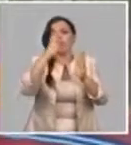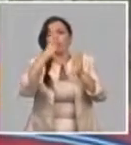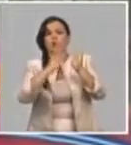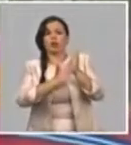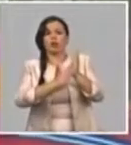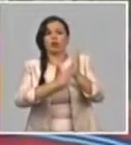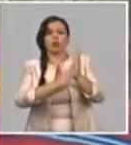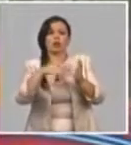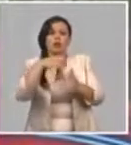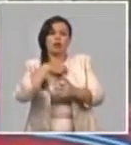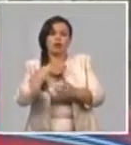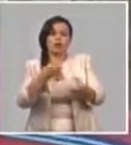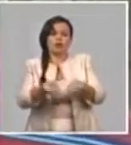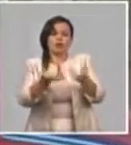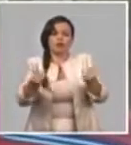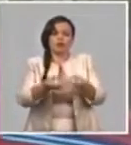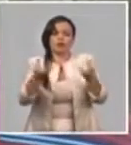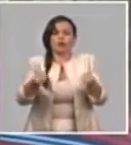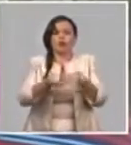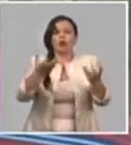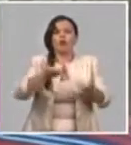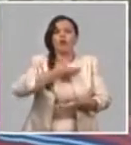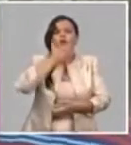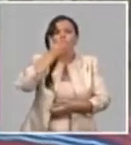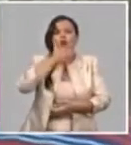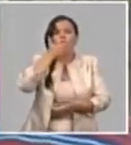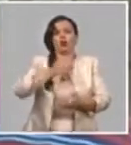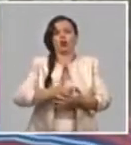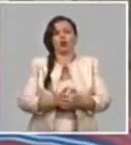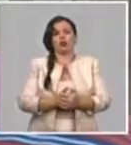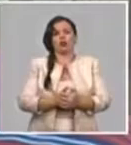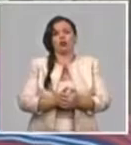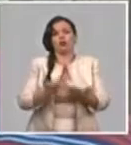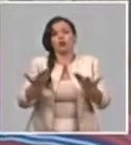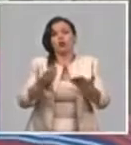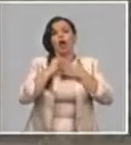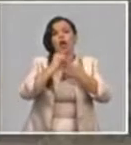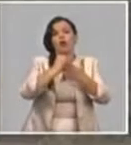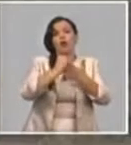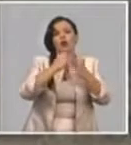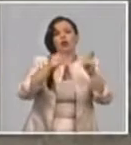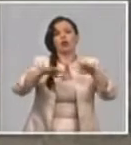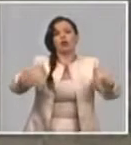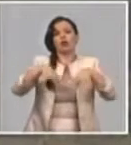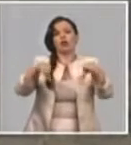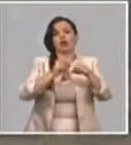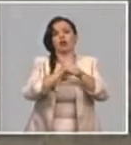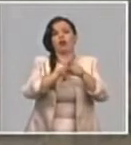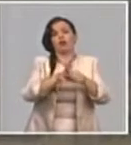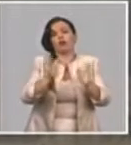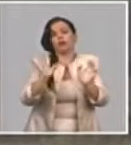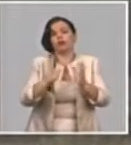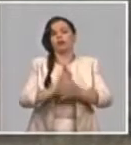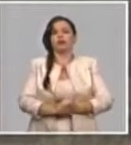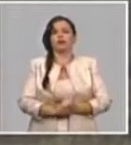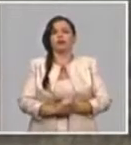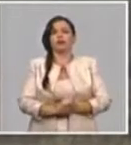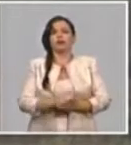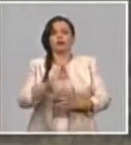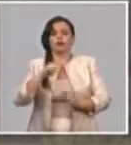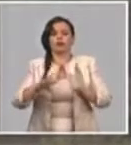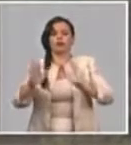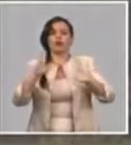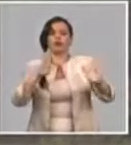frutas para nuestra población, enfrentando también el tema que de la pandemia que tenemos en este momento. En la campaña de primavera se